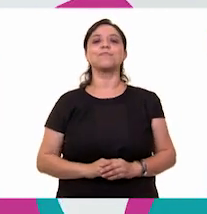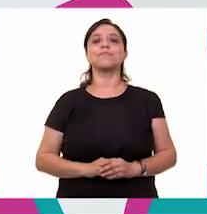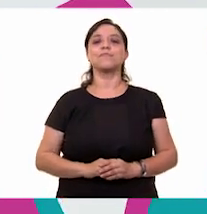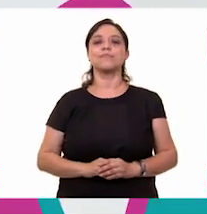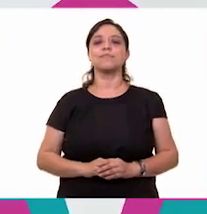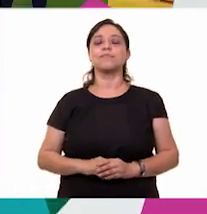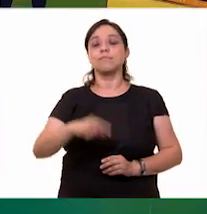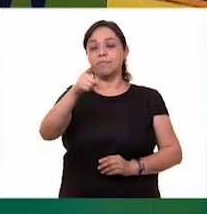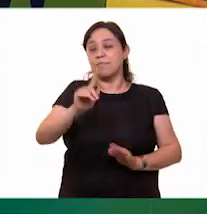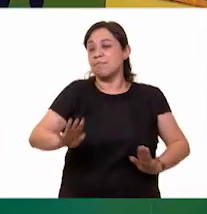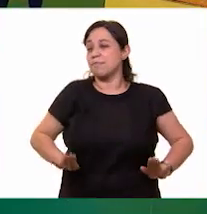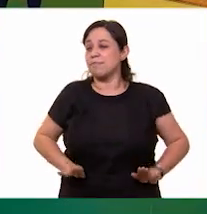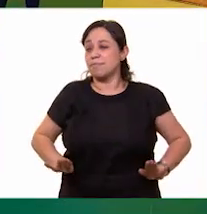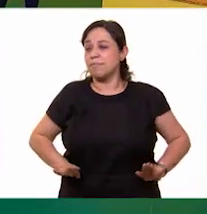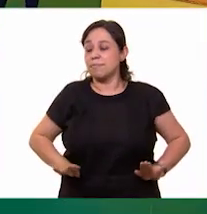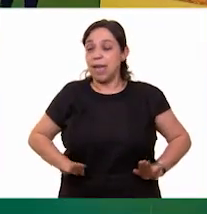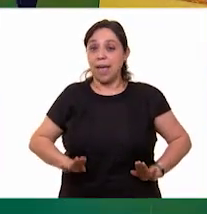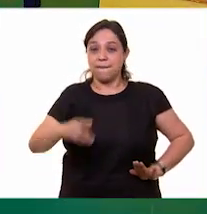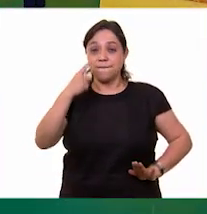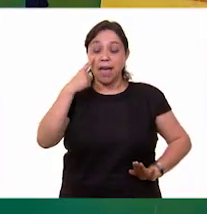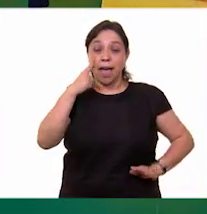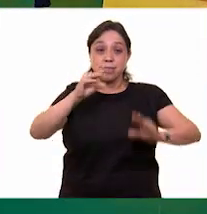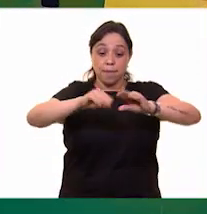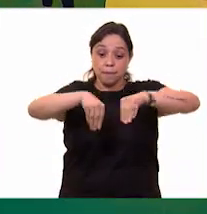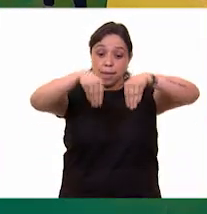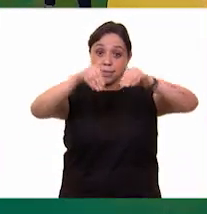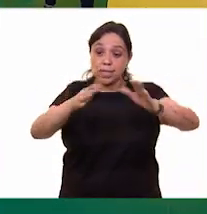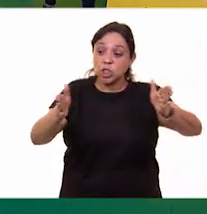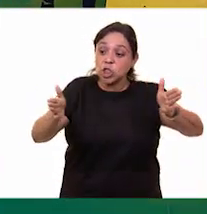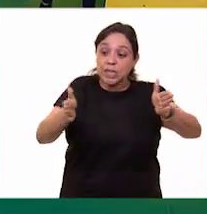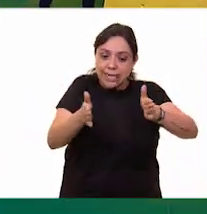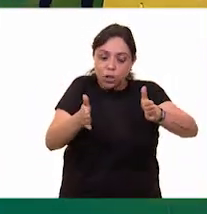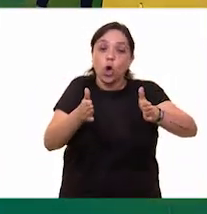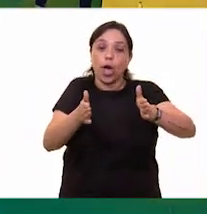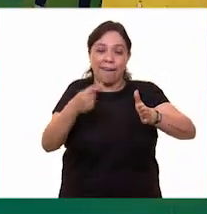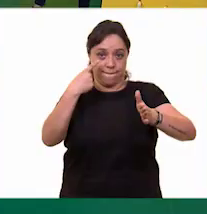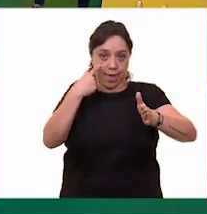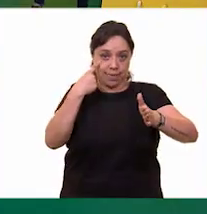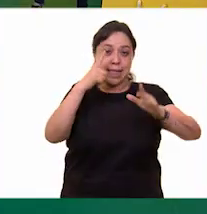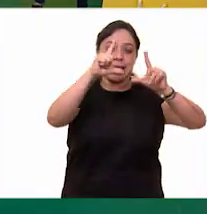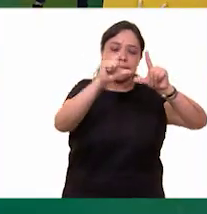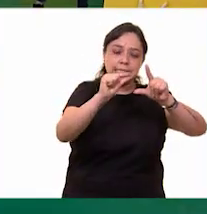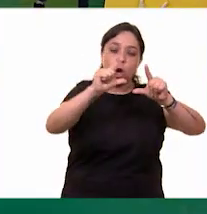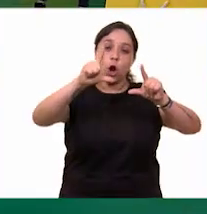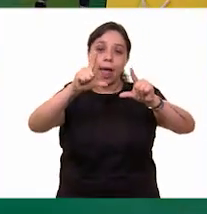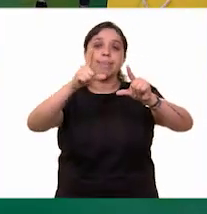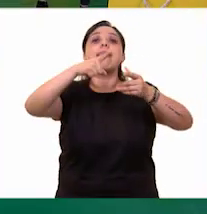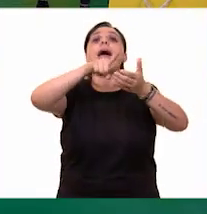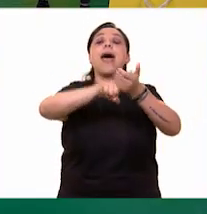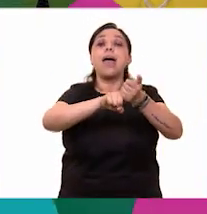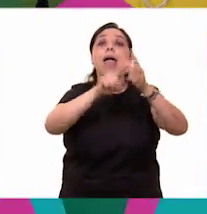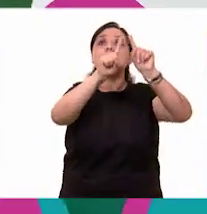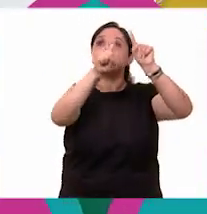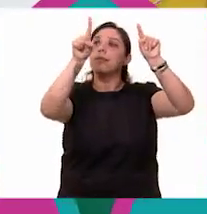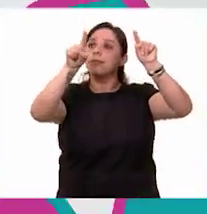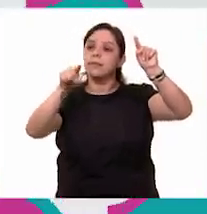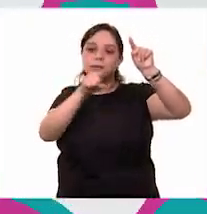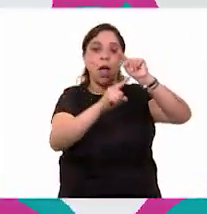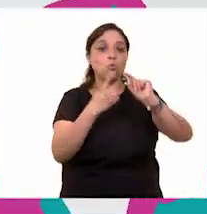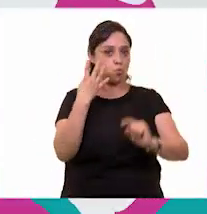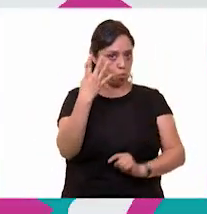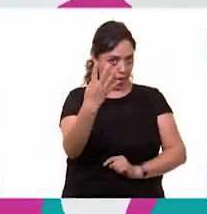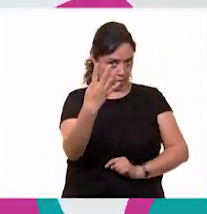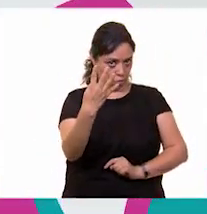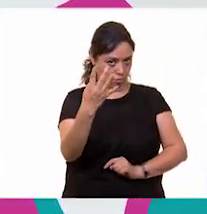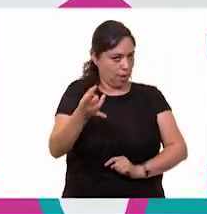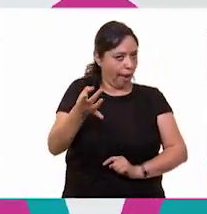las características del mantel chico son figuras grandes y pequeñas de cuatro lados, que ya las acabamos de mencionar.